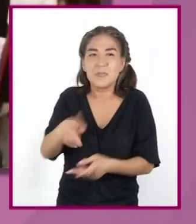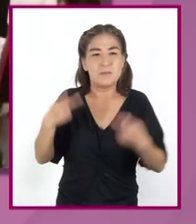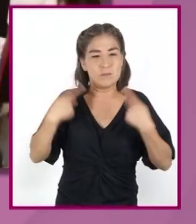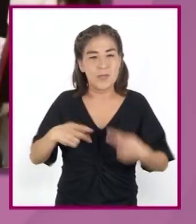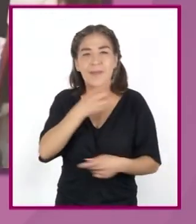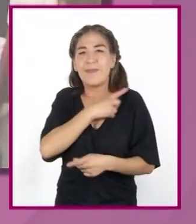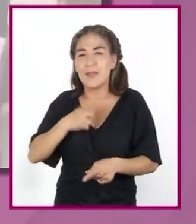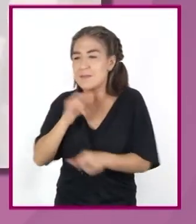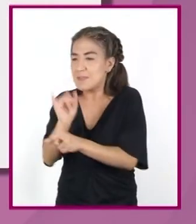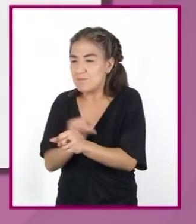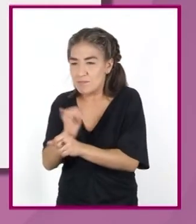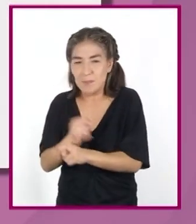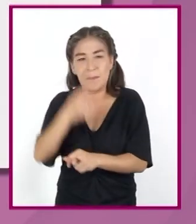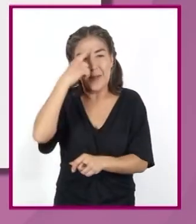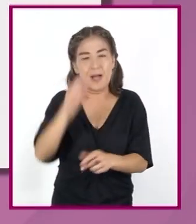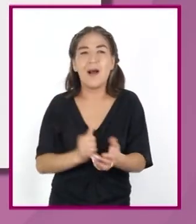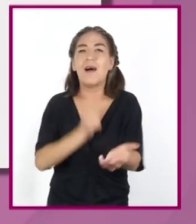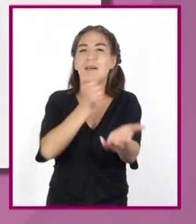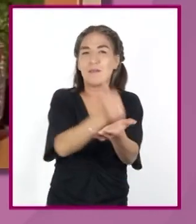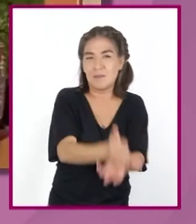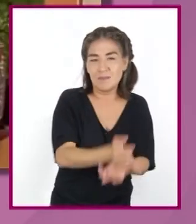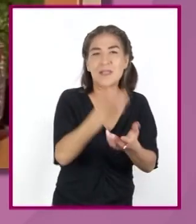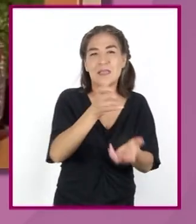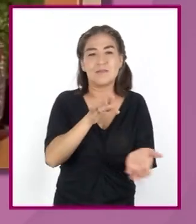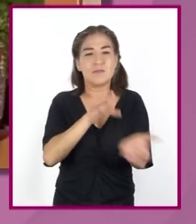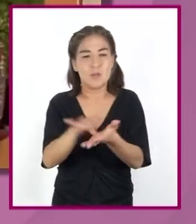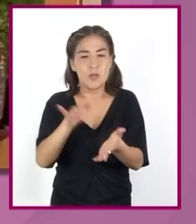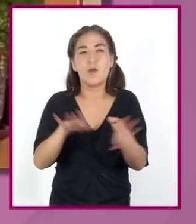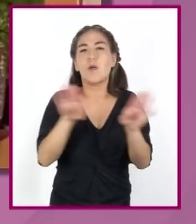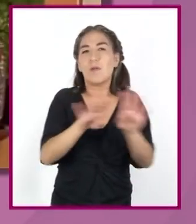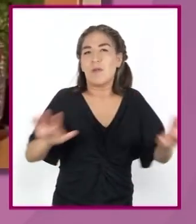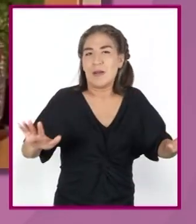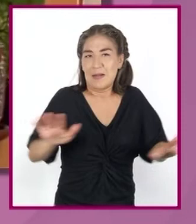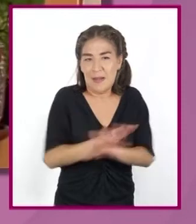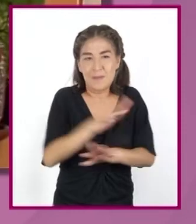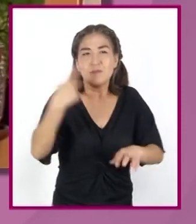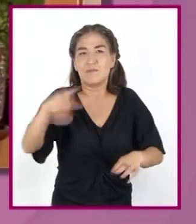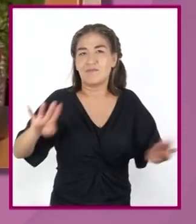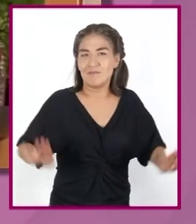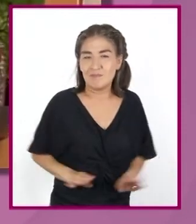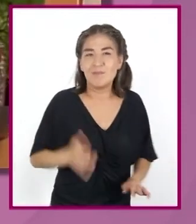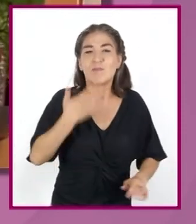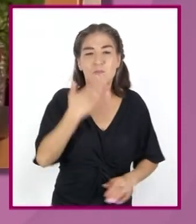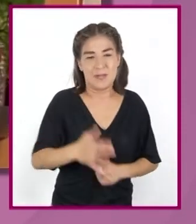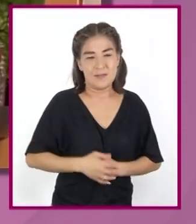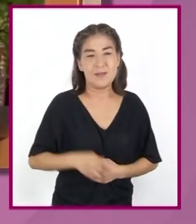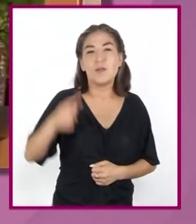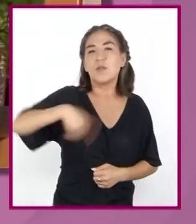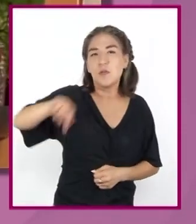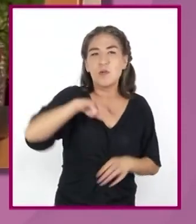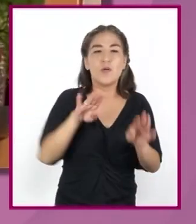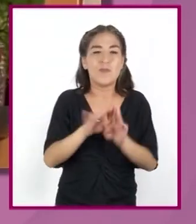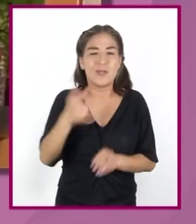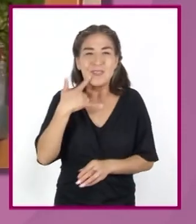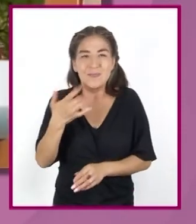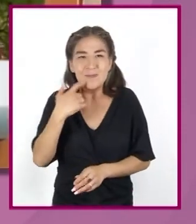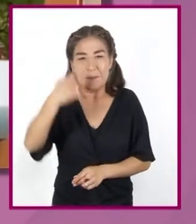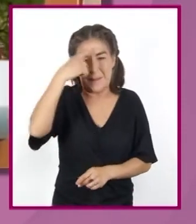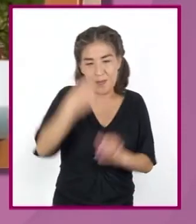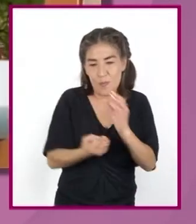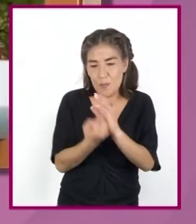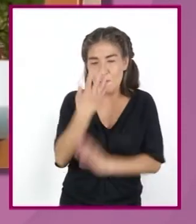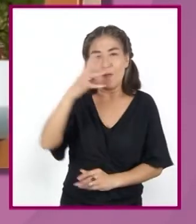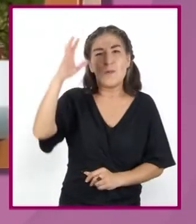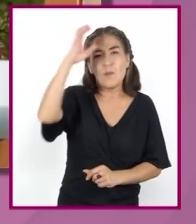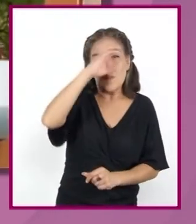la sociedad y que lo hace cambiar conductas. Y el esfuerzo de ayudar a generar una cultura en la